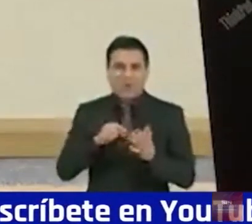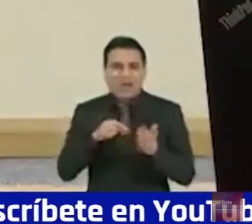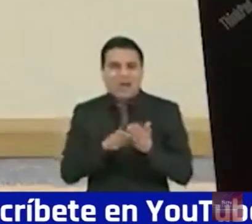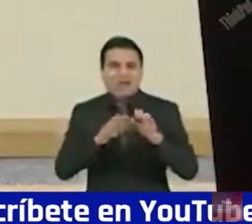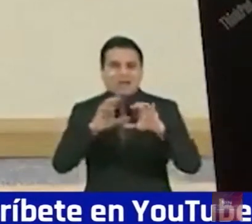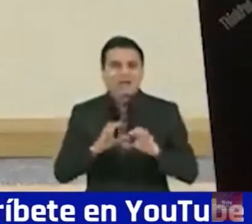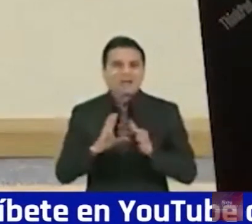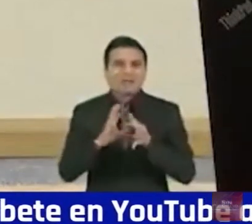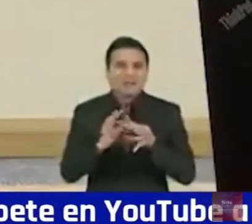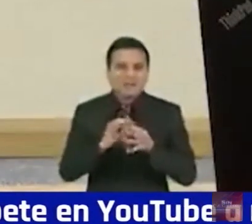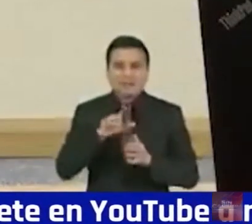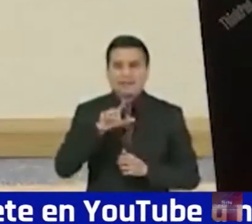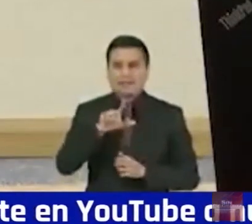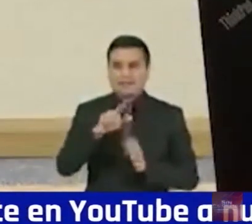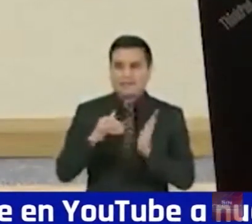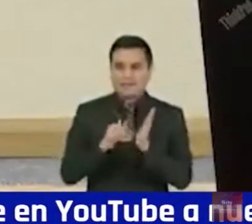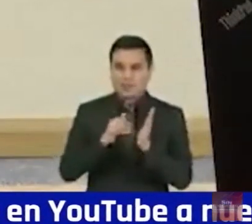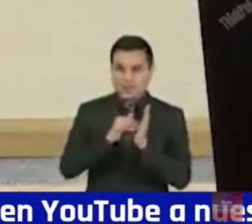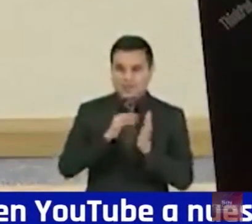que votaron